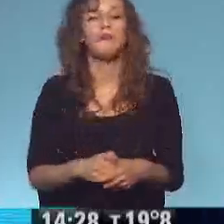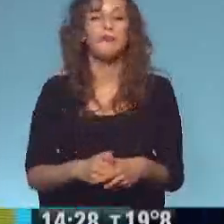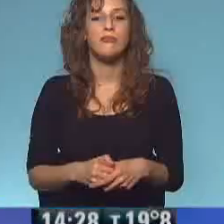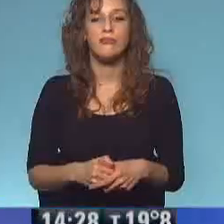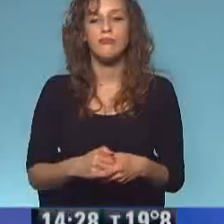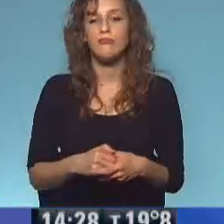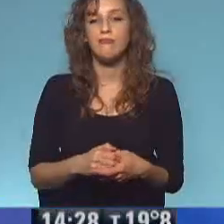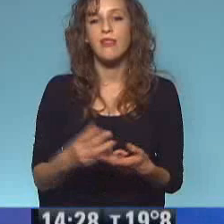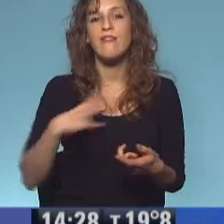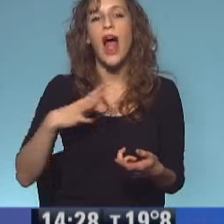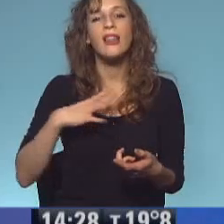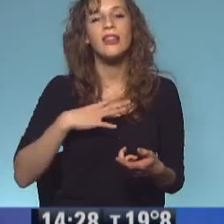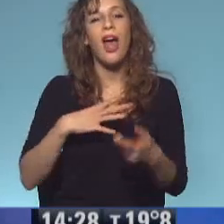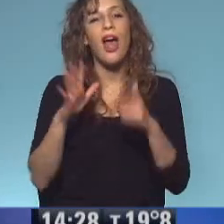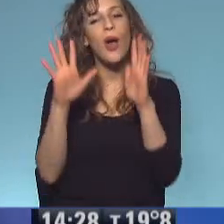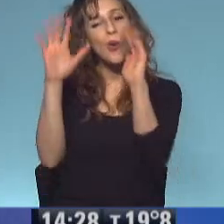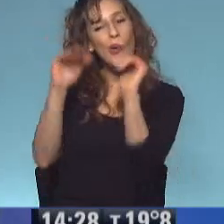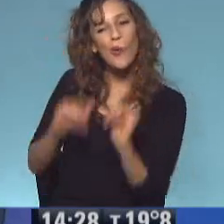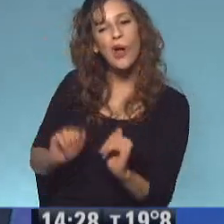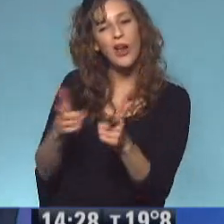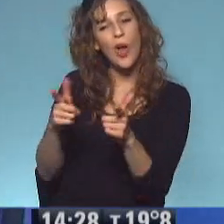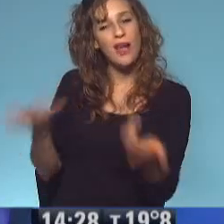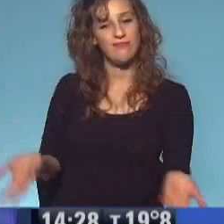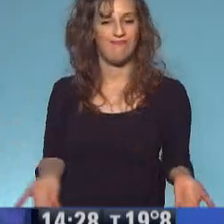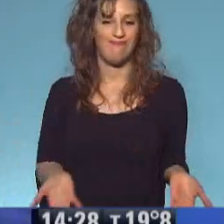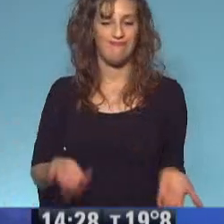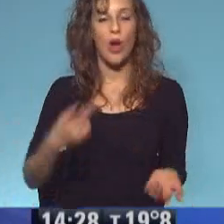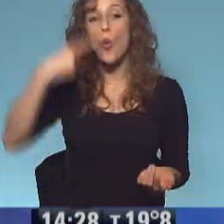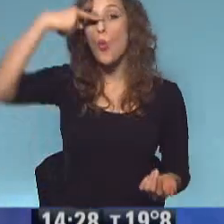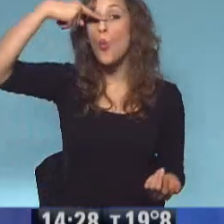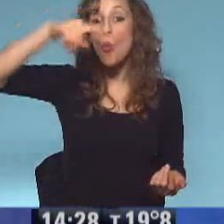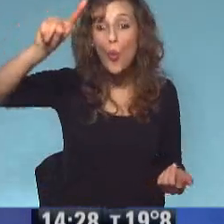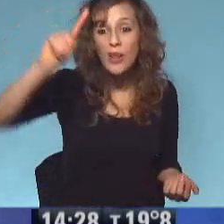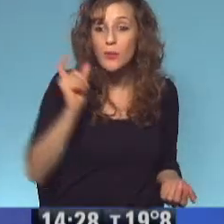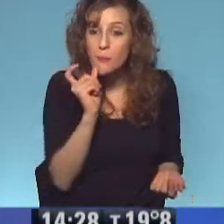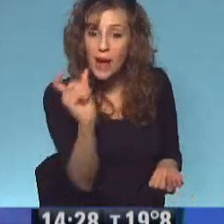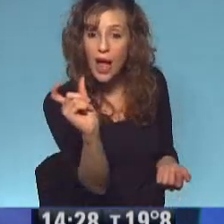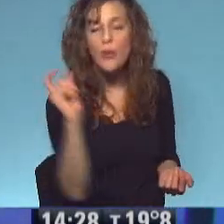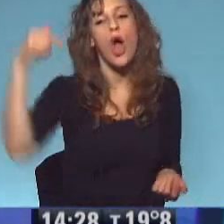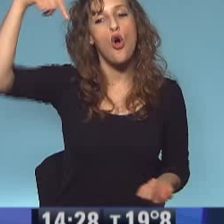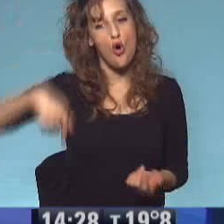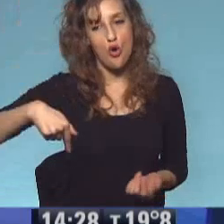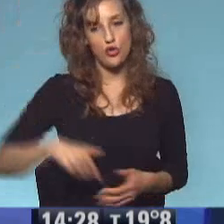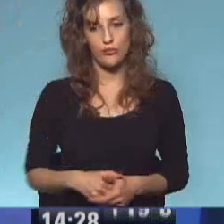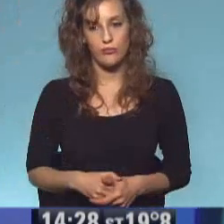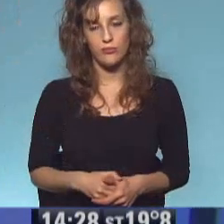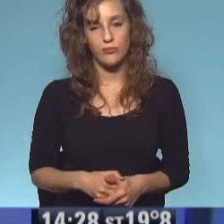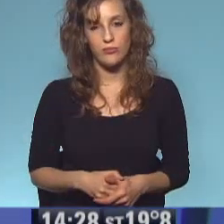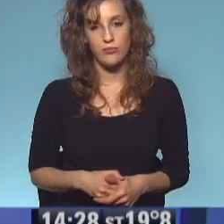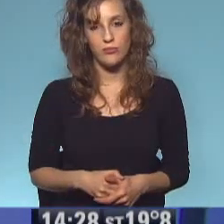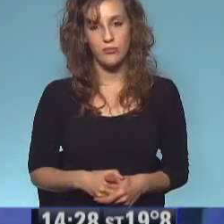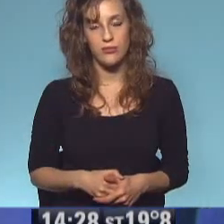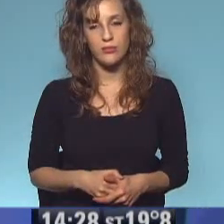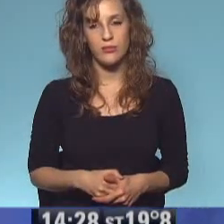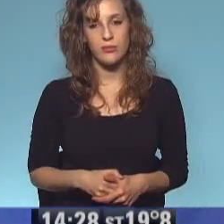hoy a mi papel. No tenés rima. Ah, no rima, ¿no? El hoy tiene que ir al final. La luna y una nube de algodón a mi